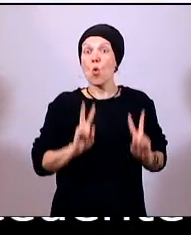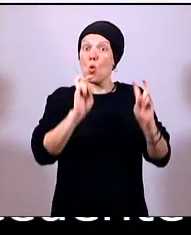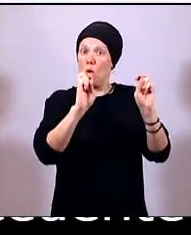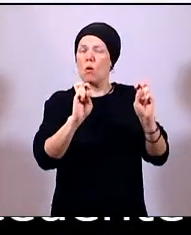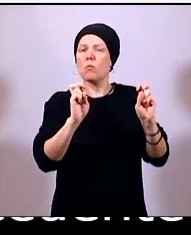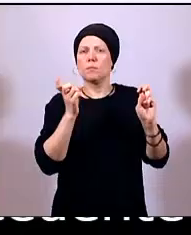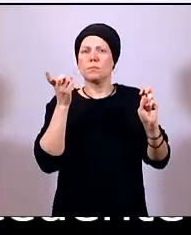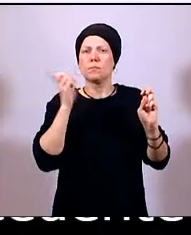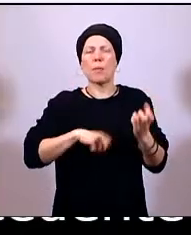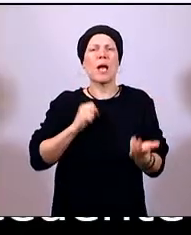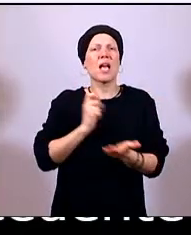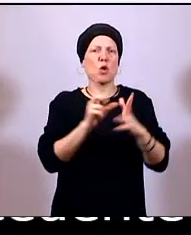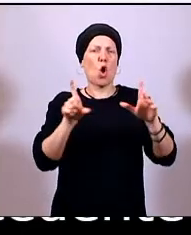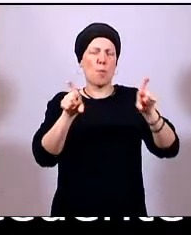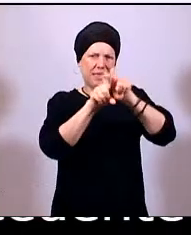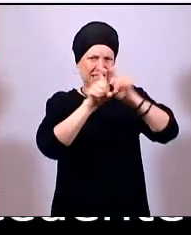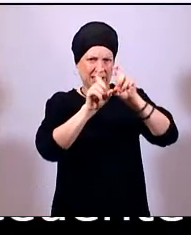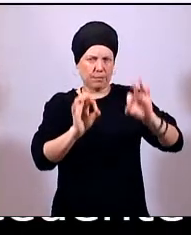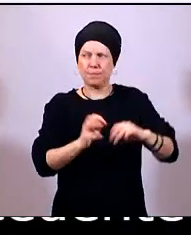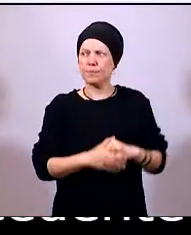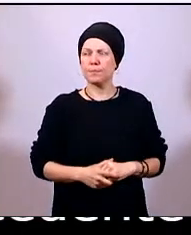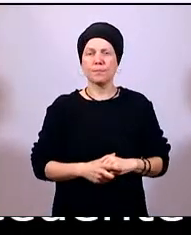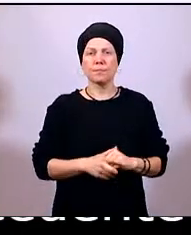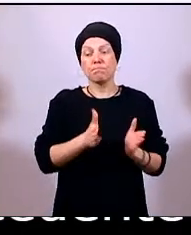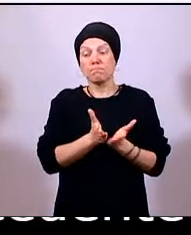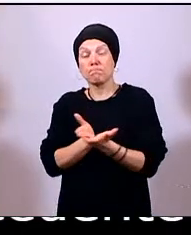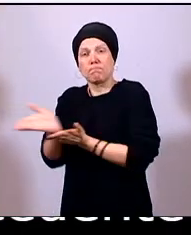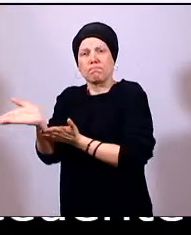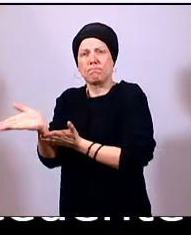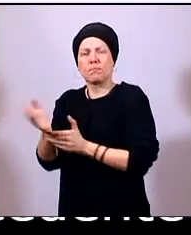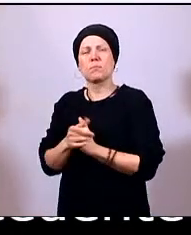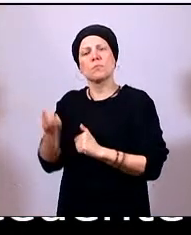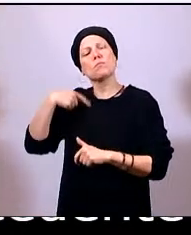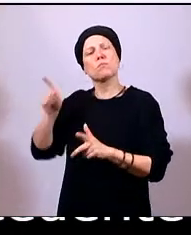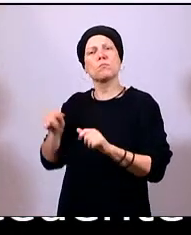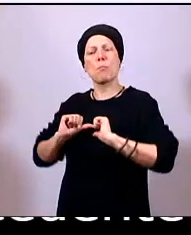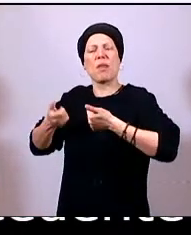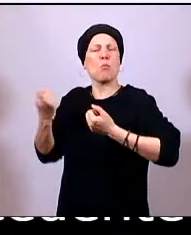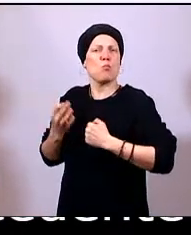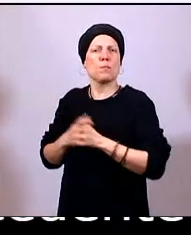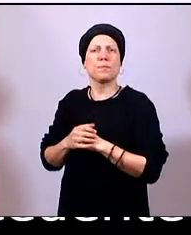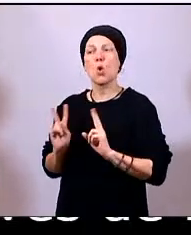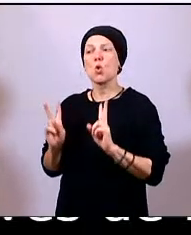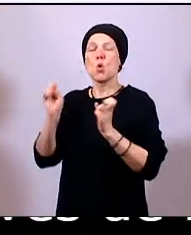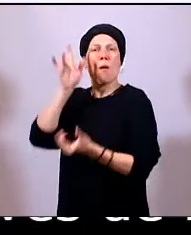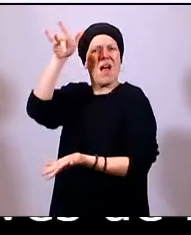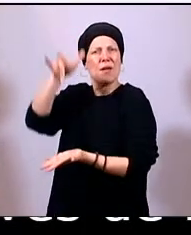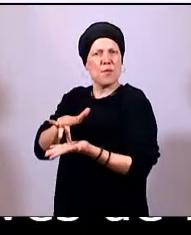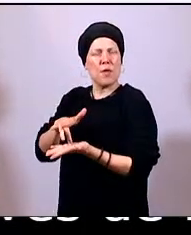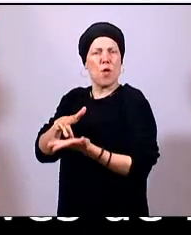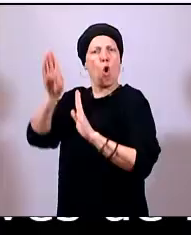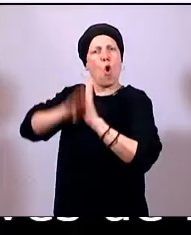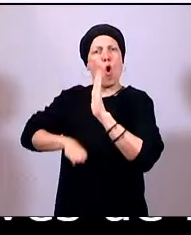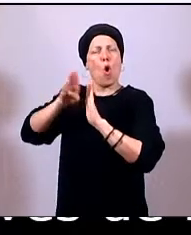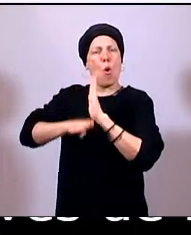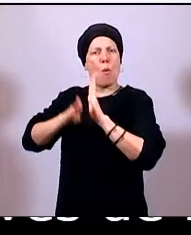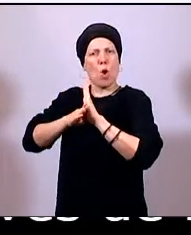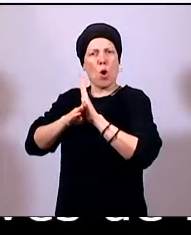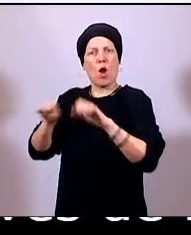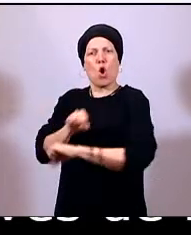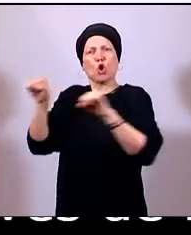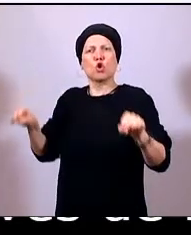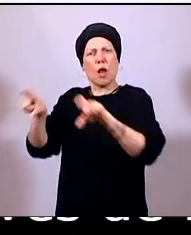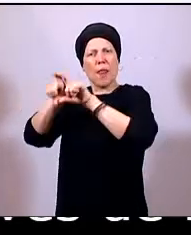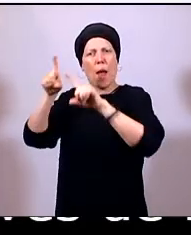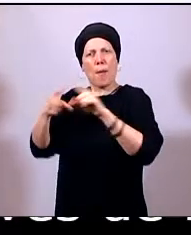a retos empresariales. Y, por otro lado, iniciamos los pasos para una nueva edición del programa Consolida Pyme,